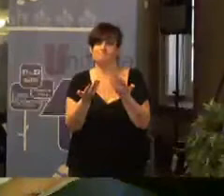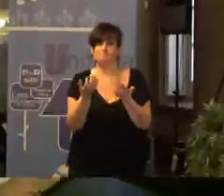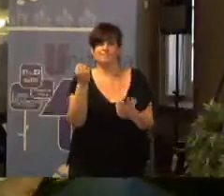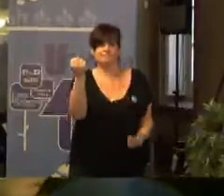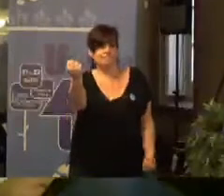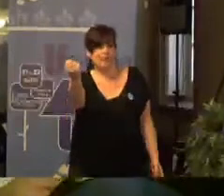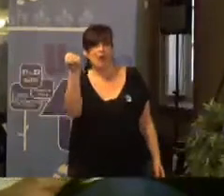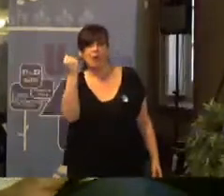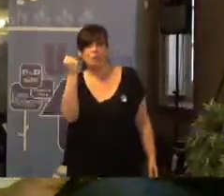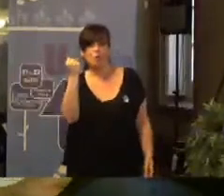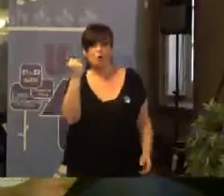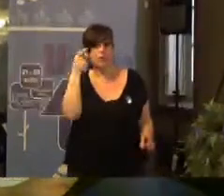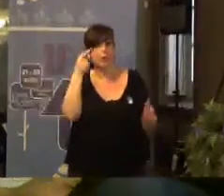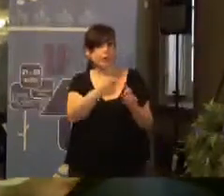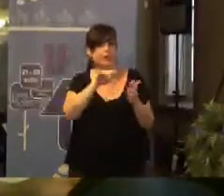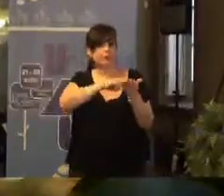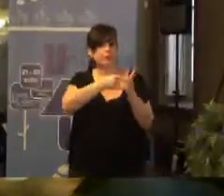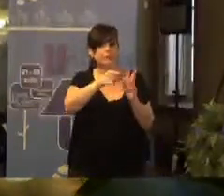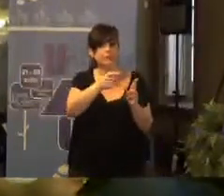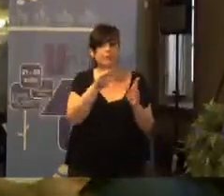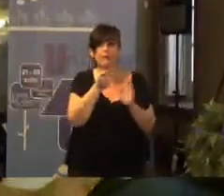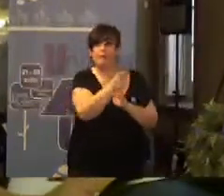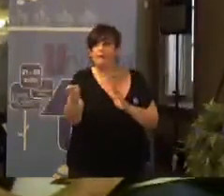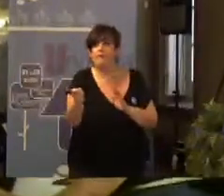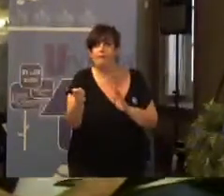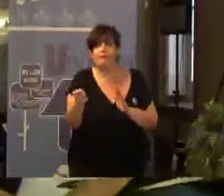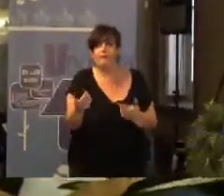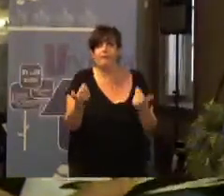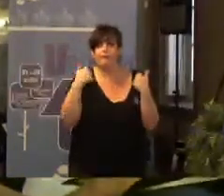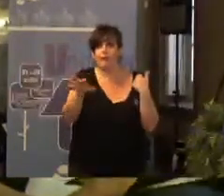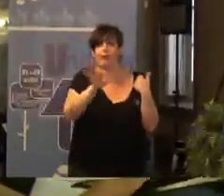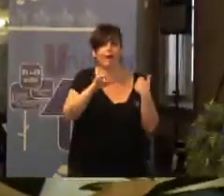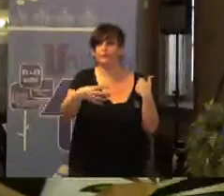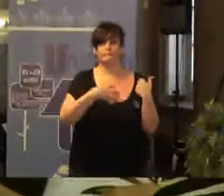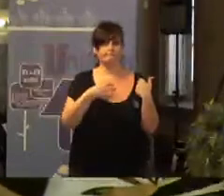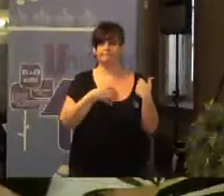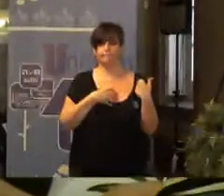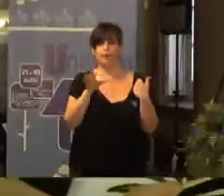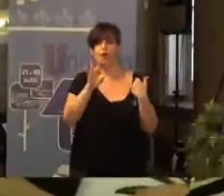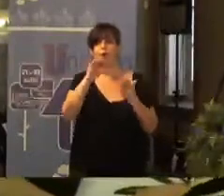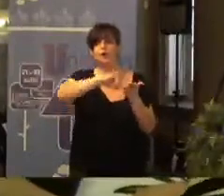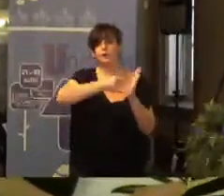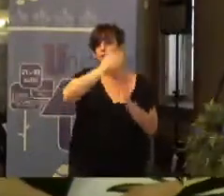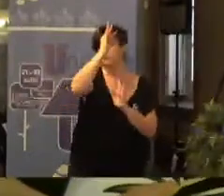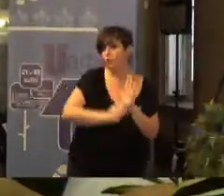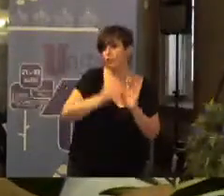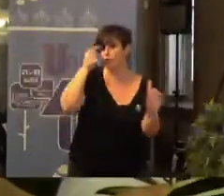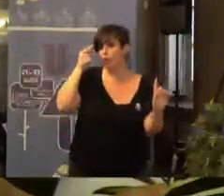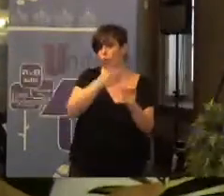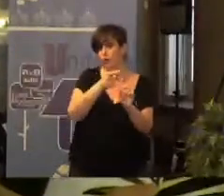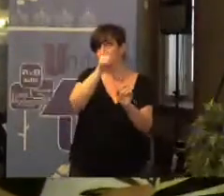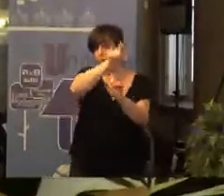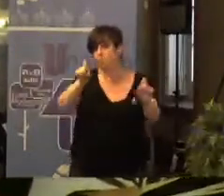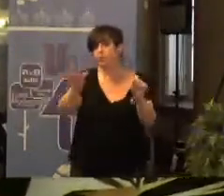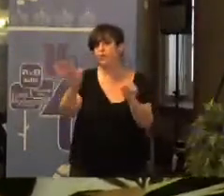para decidir o sistema tributario en función do que corresponde e un sistema orzamentario para atender as necesidades cidadás e endebedarse no que faga falta sin